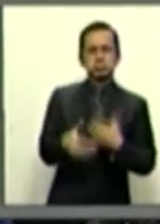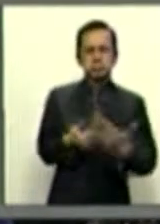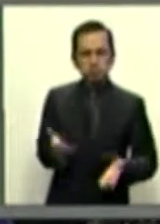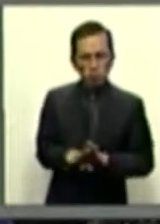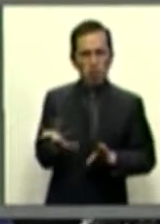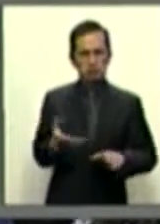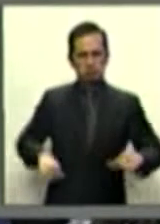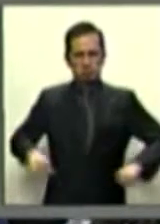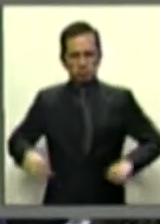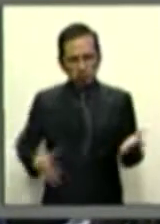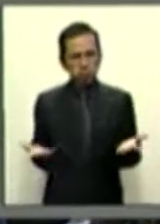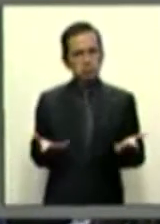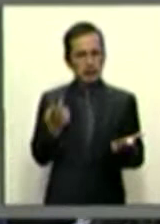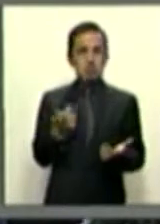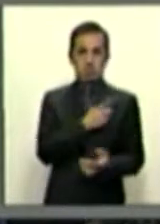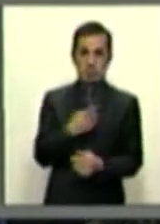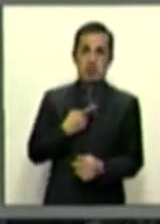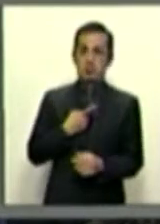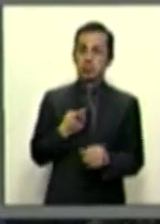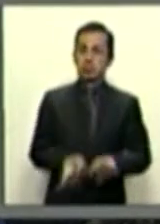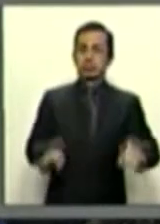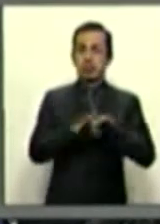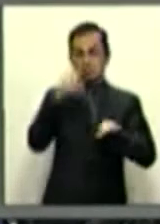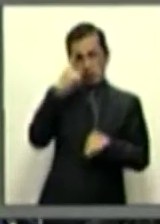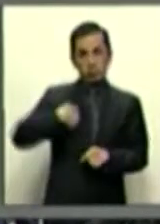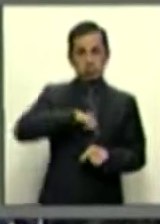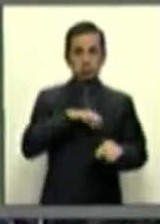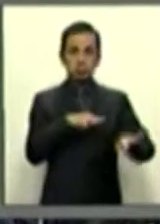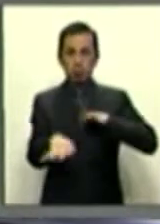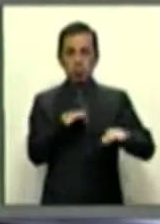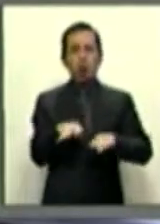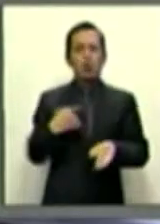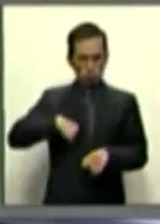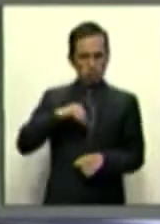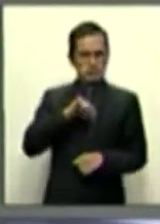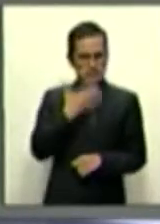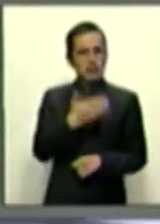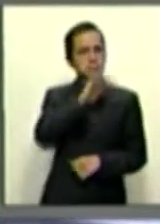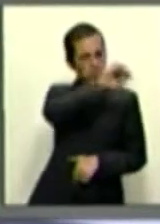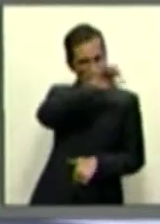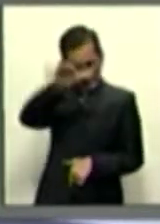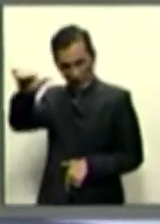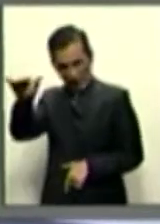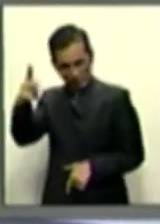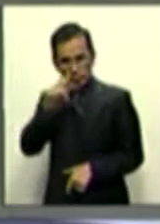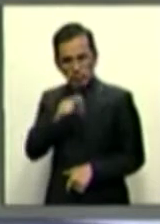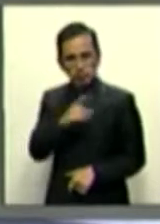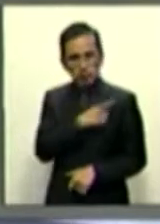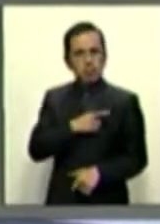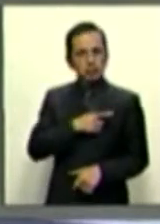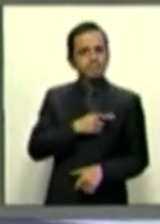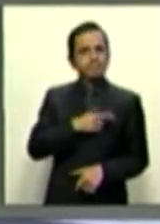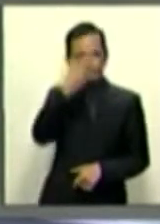Sí decir lo que tienen que hacer los demás, pero también reconocer que hay iniciativas para modificar la ley orgánica de